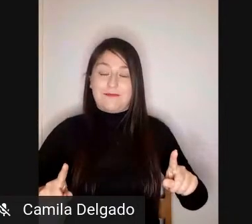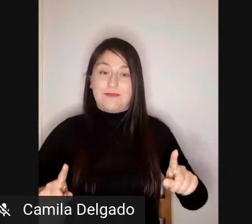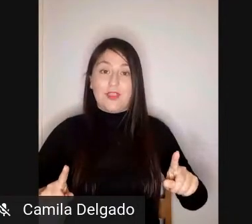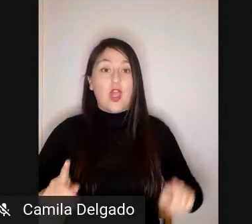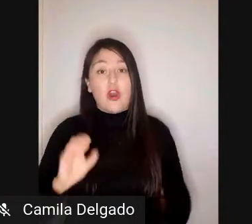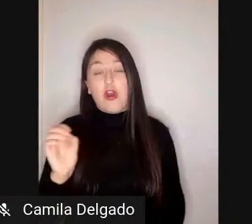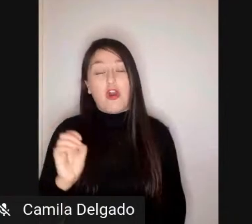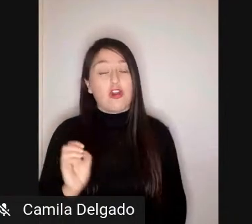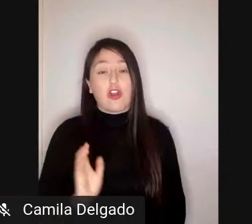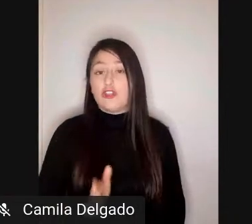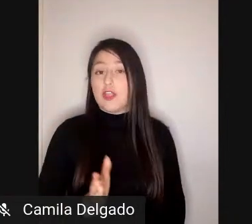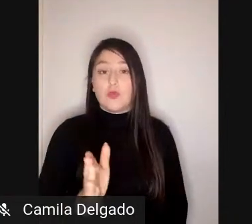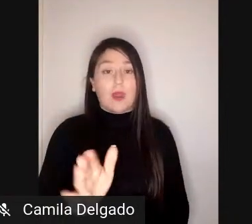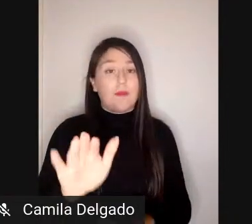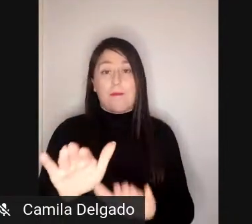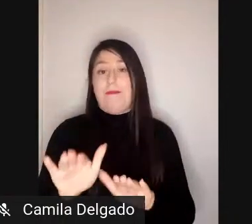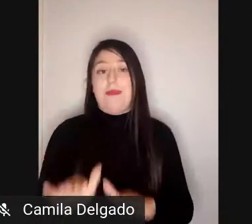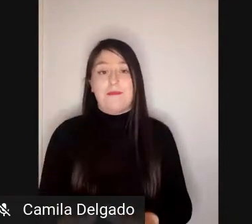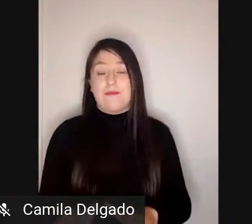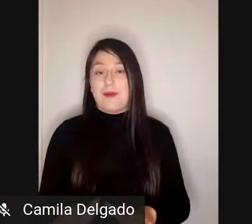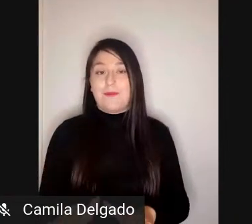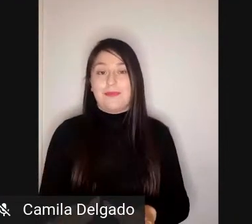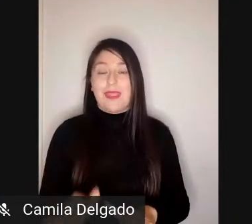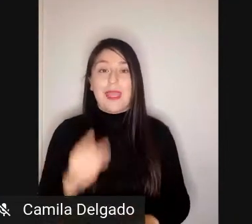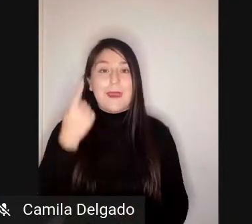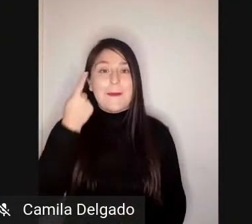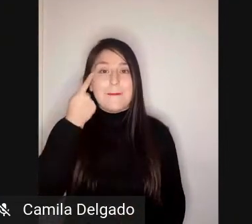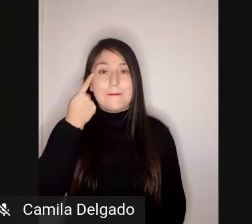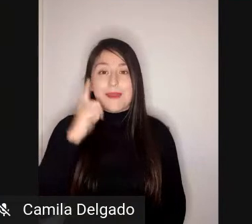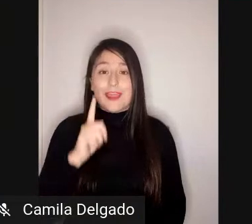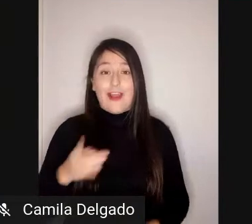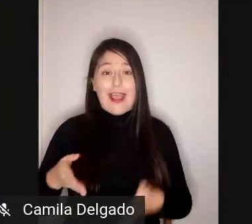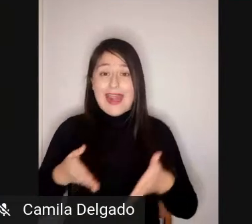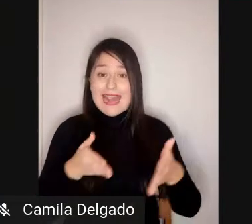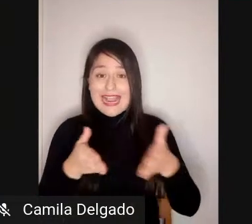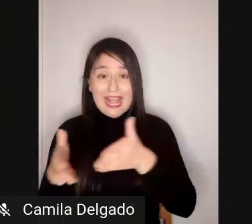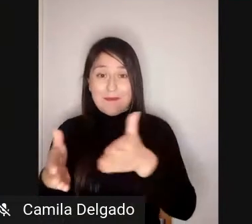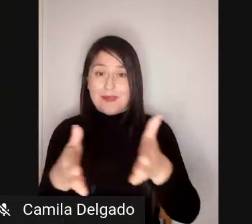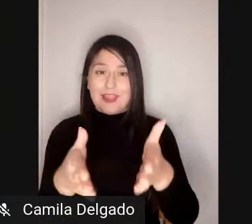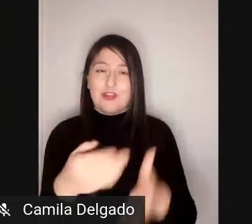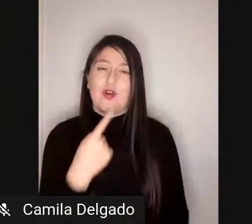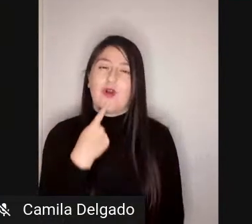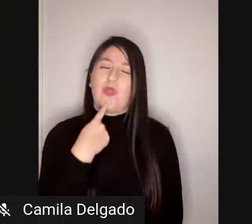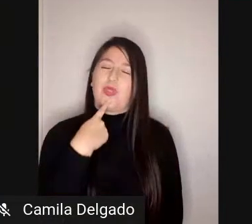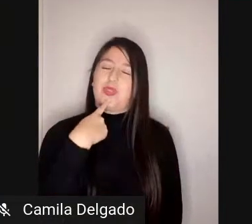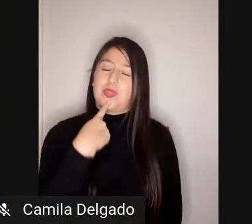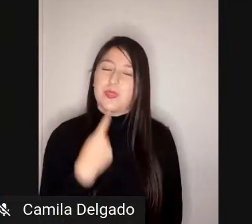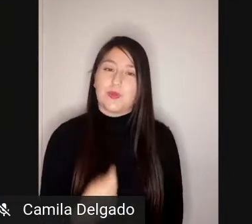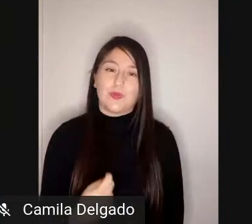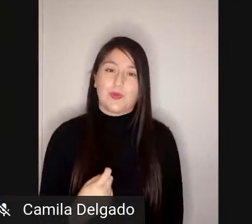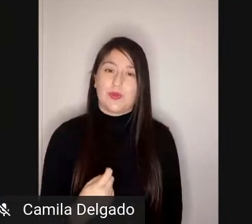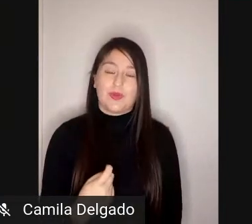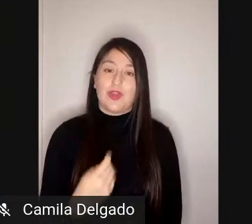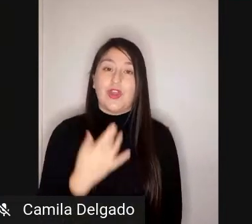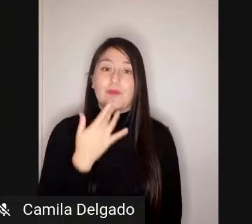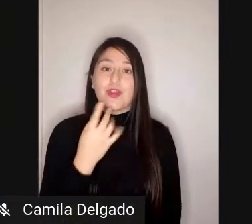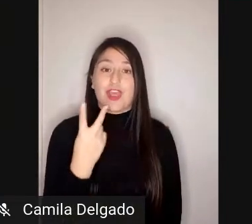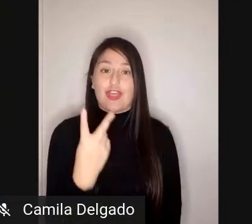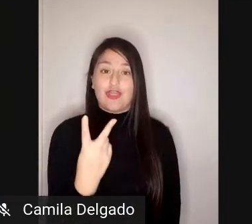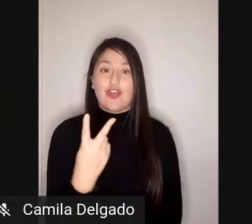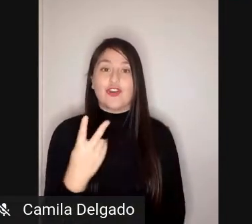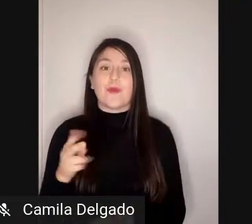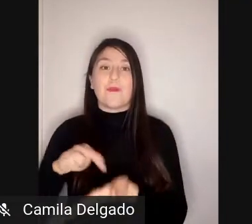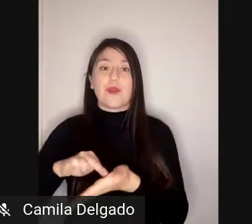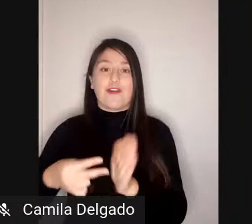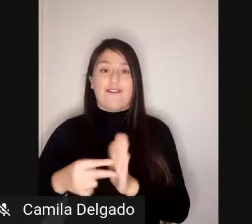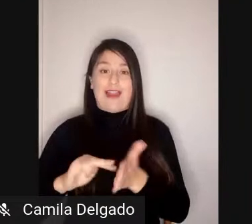para lograr eso, el camino viene muy duro. Viene muy duro porque está cruzado por dos problemas.